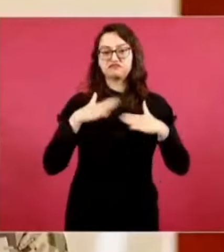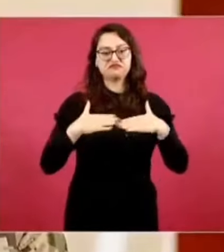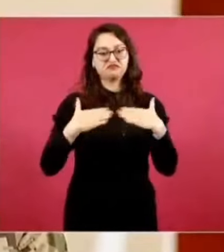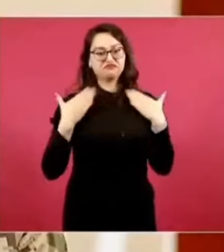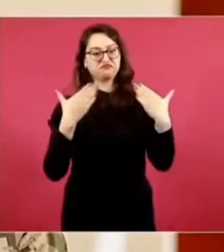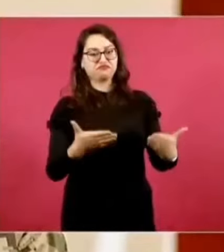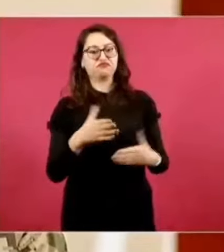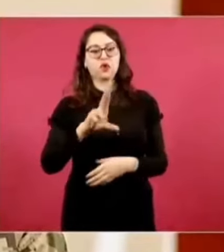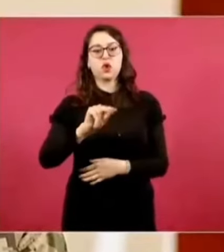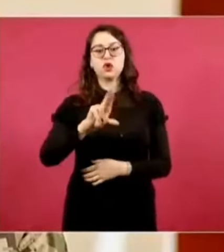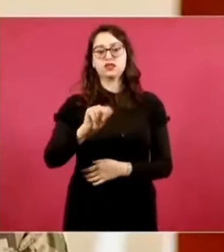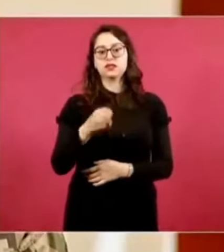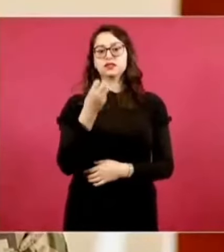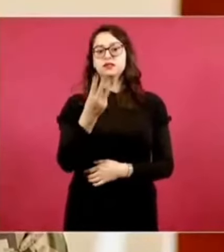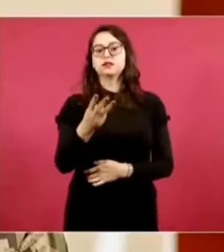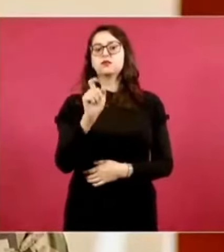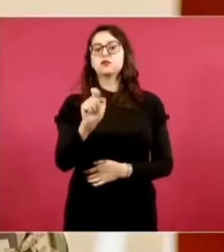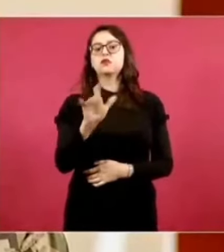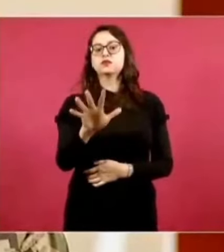83.5.